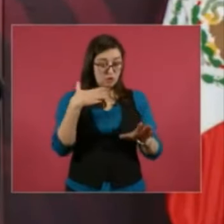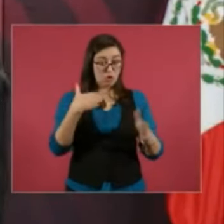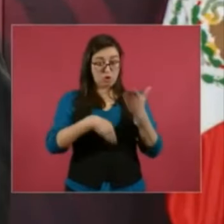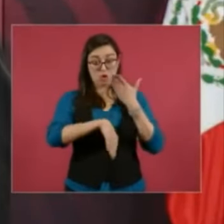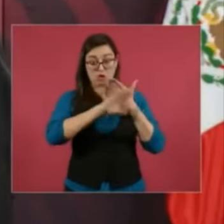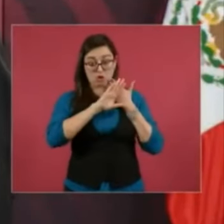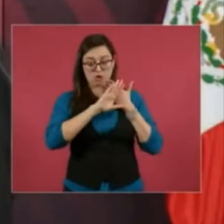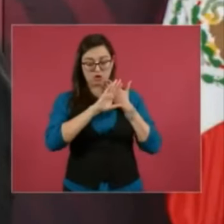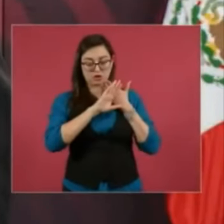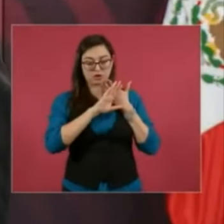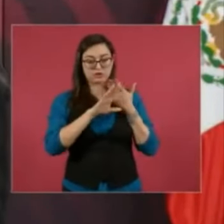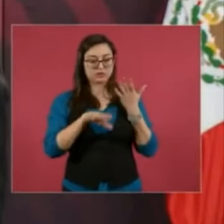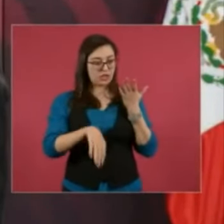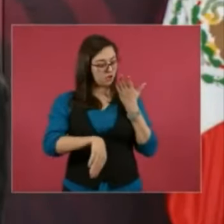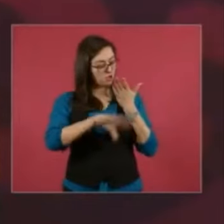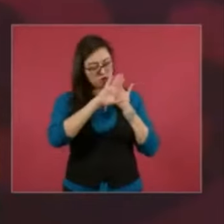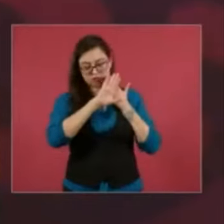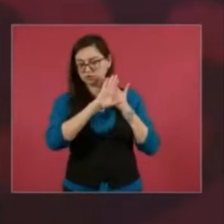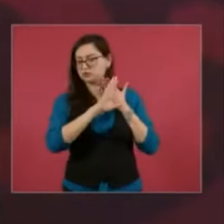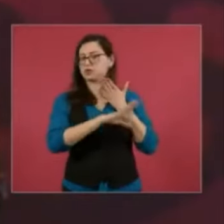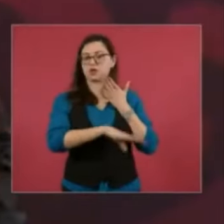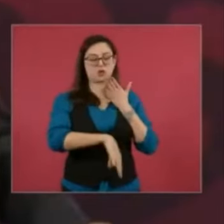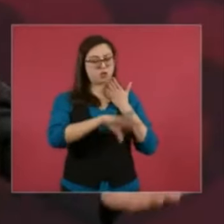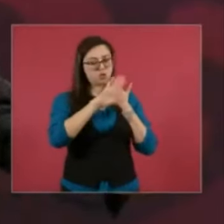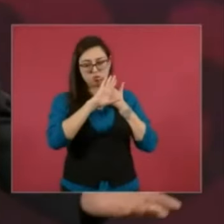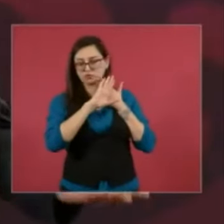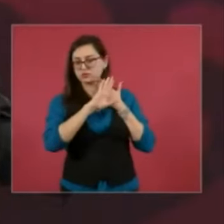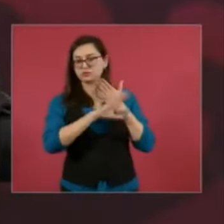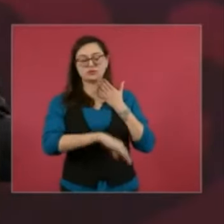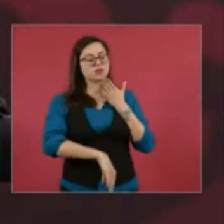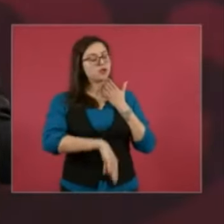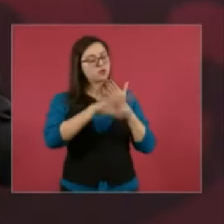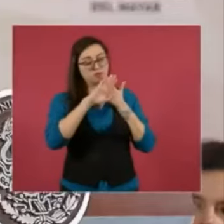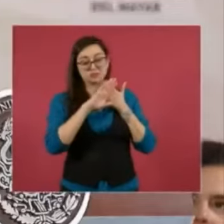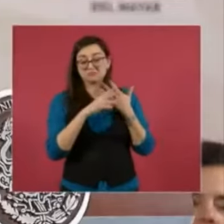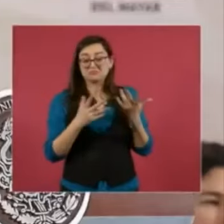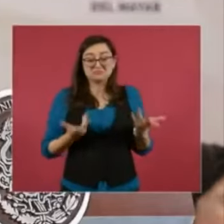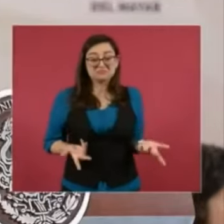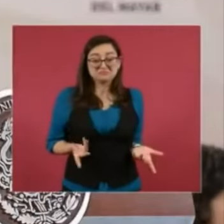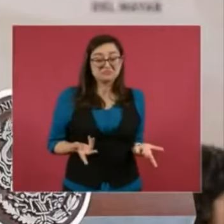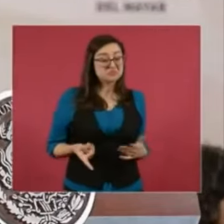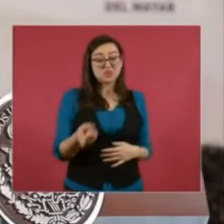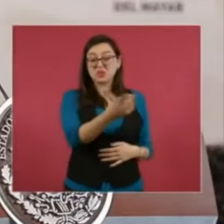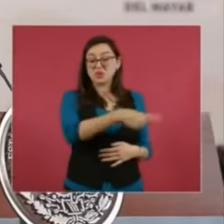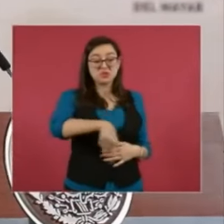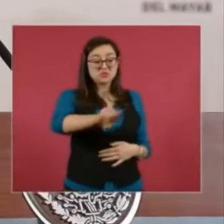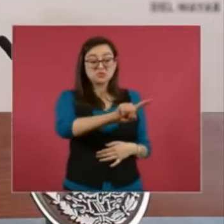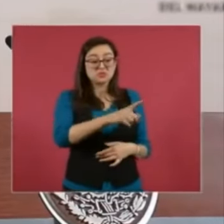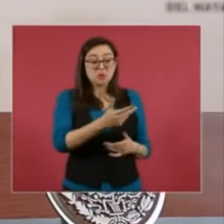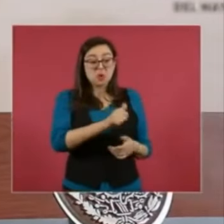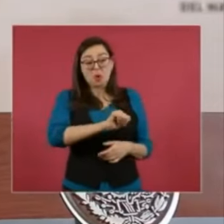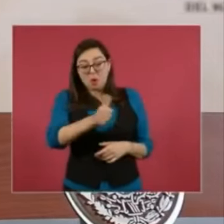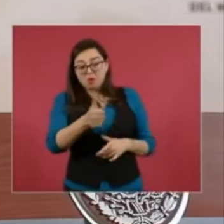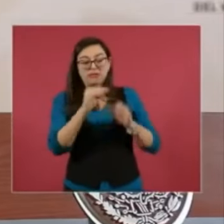y guerra sucia pues qué otra cosa pueden